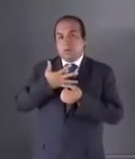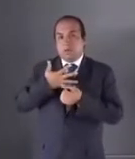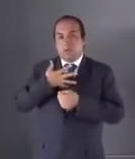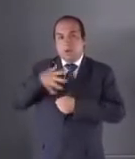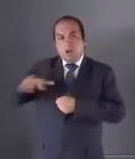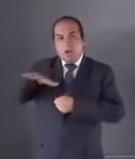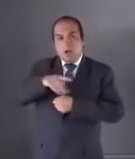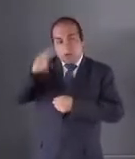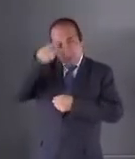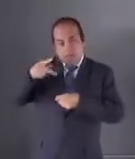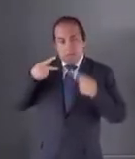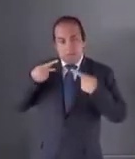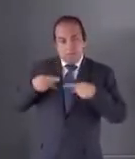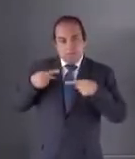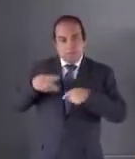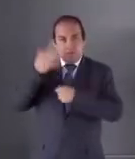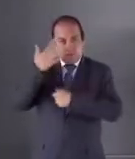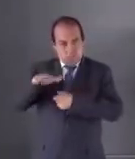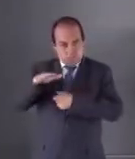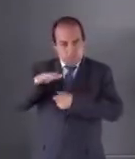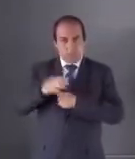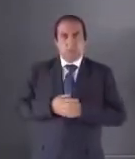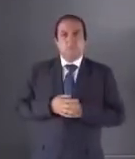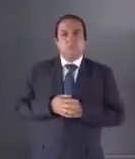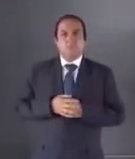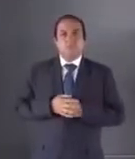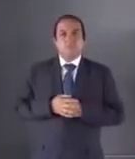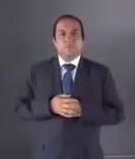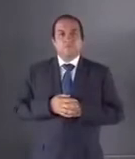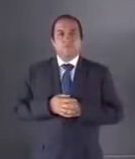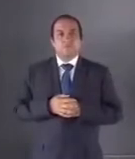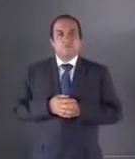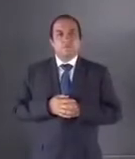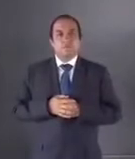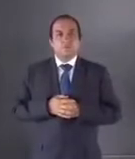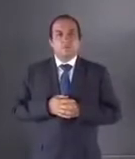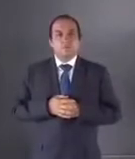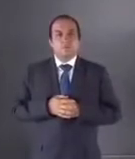10 pasajeros con unos